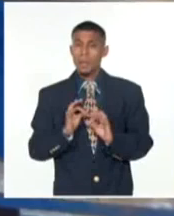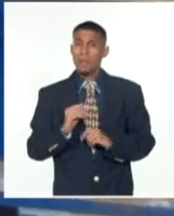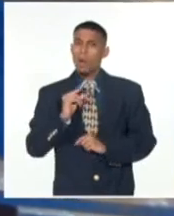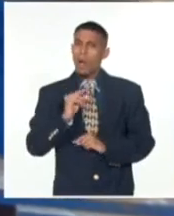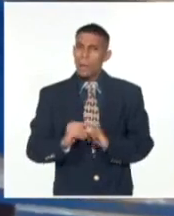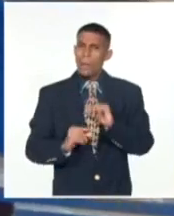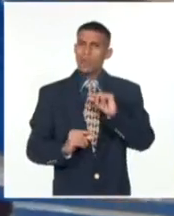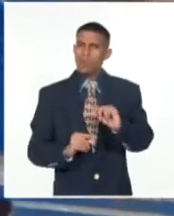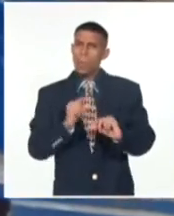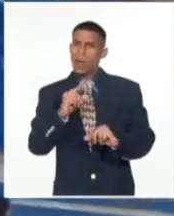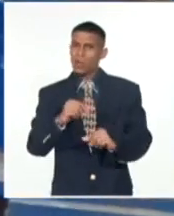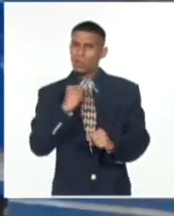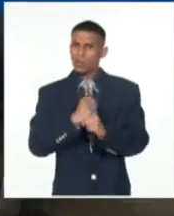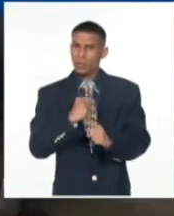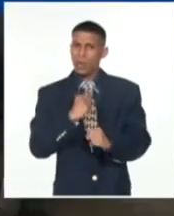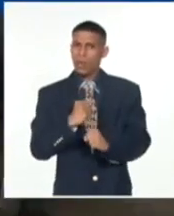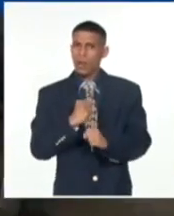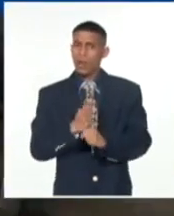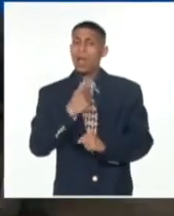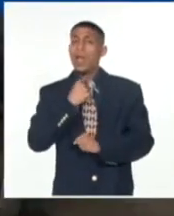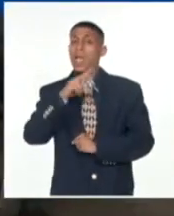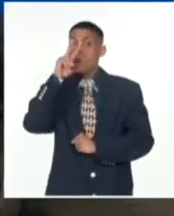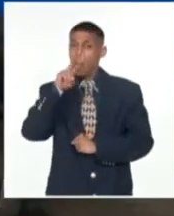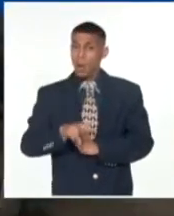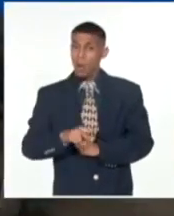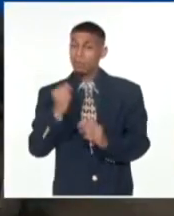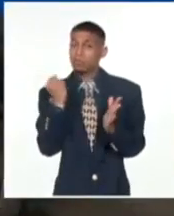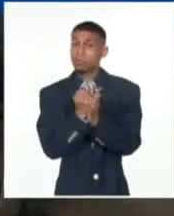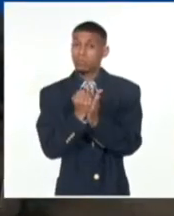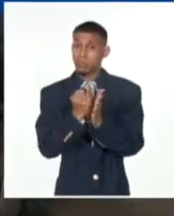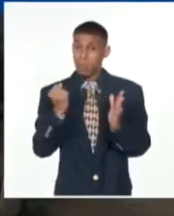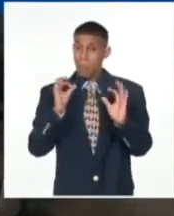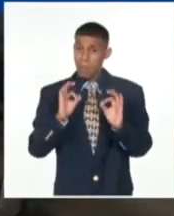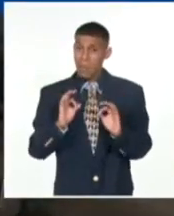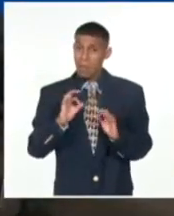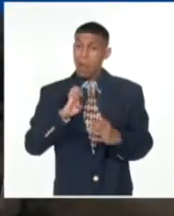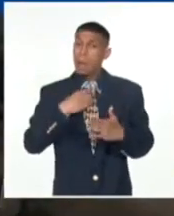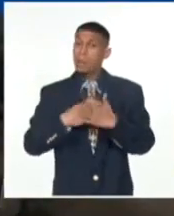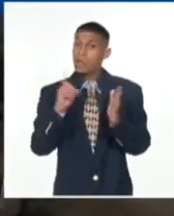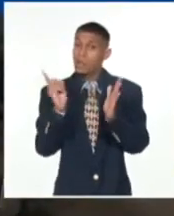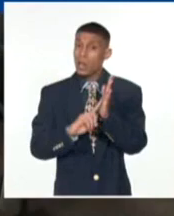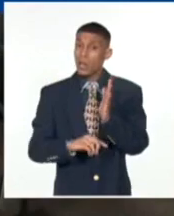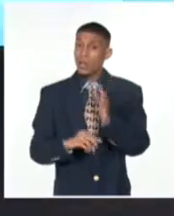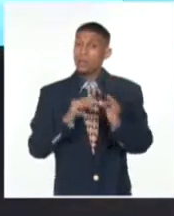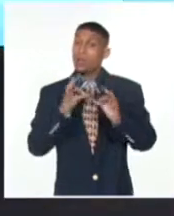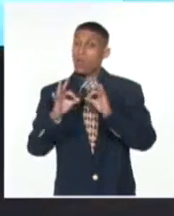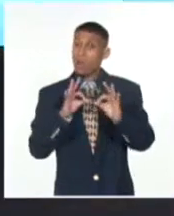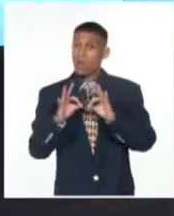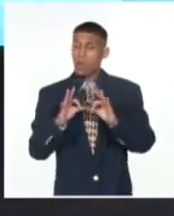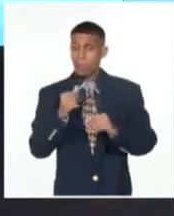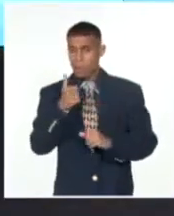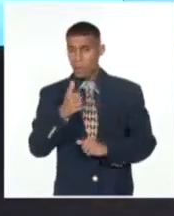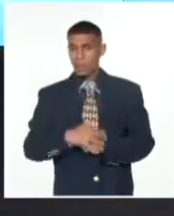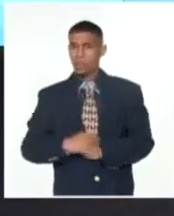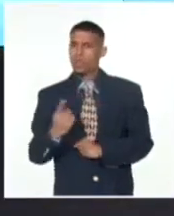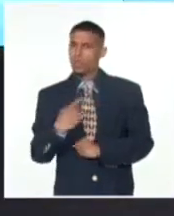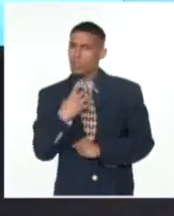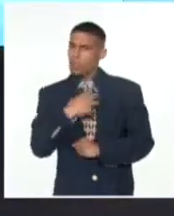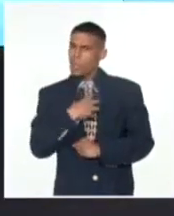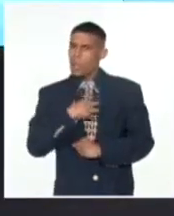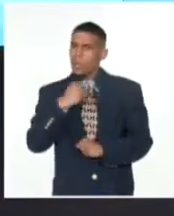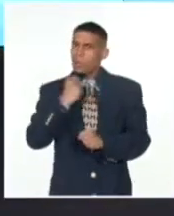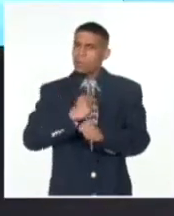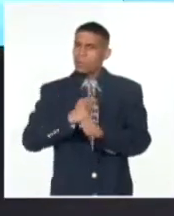intervención verificado y certificado con el máximo rigor técnico. Contamos con los técnicos,